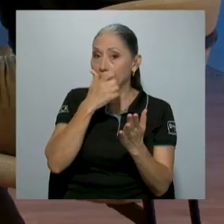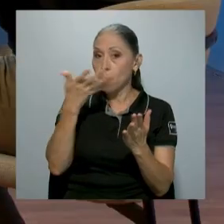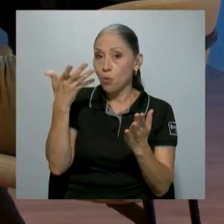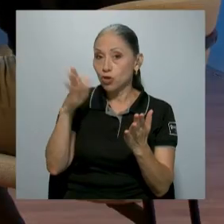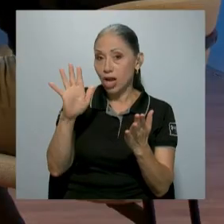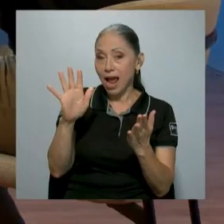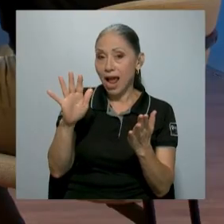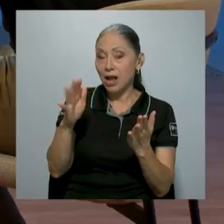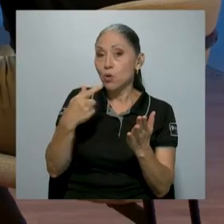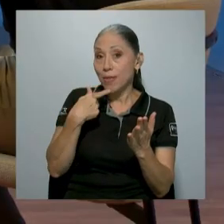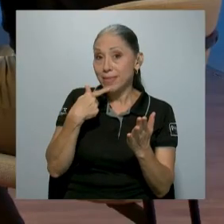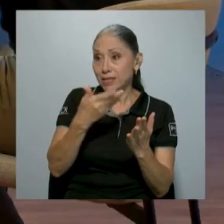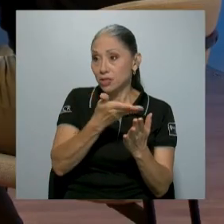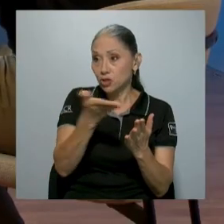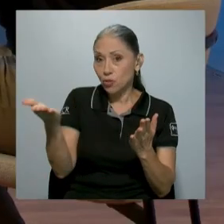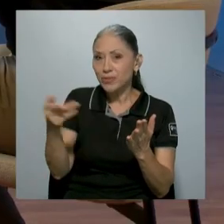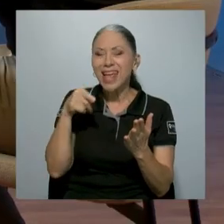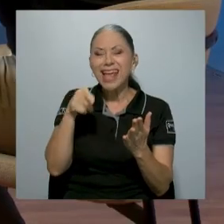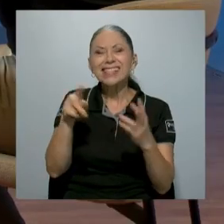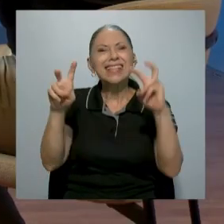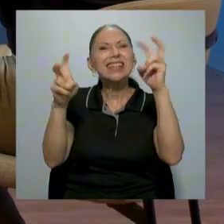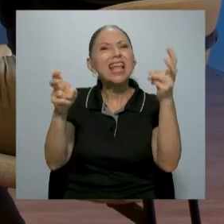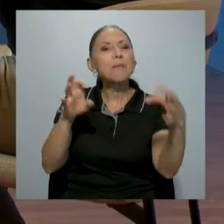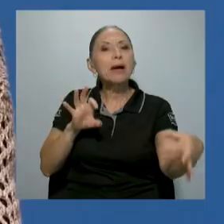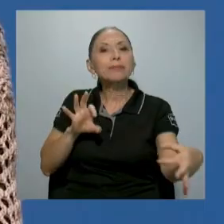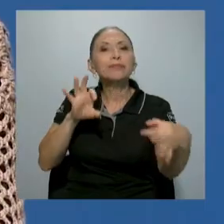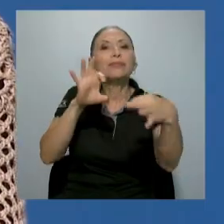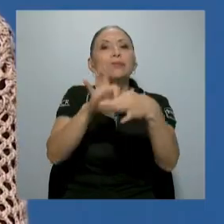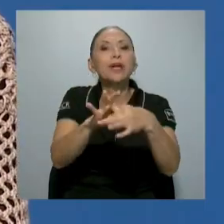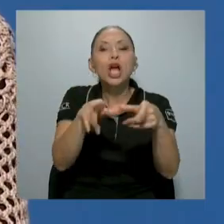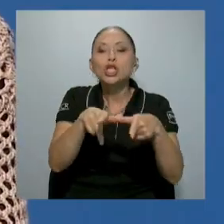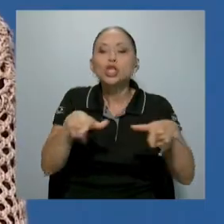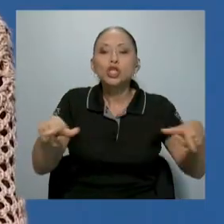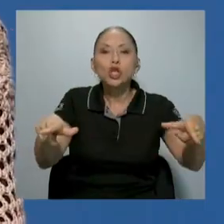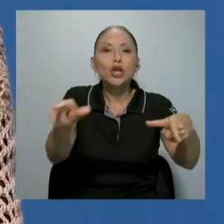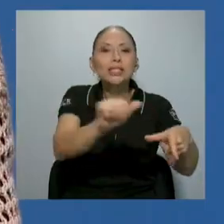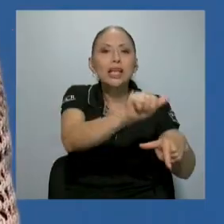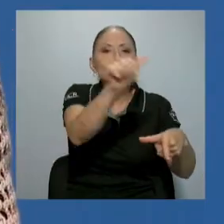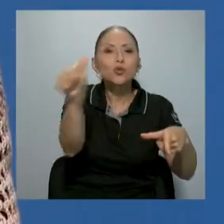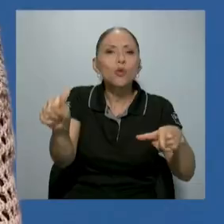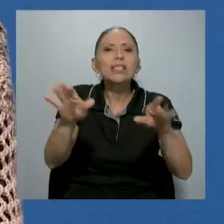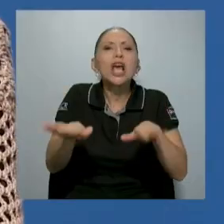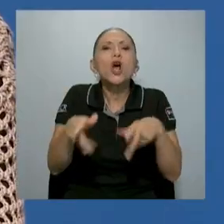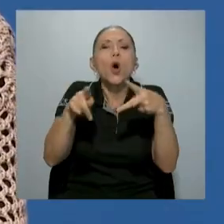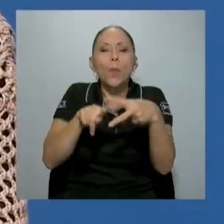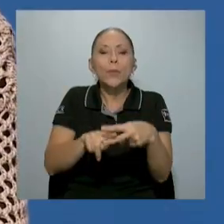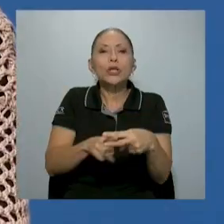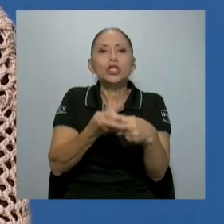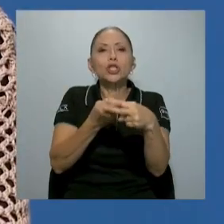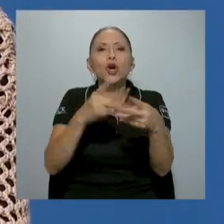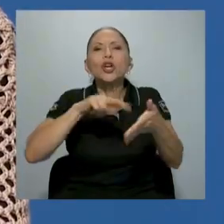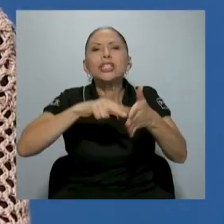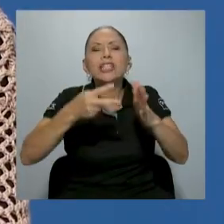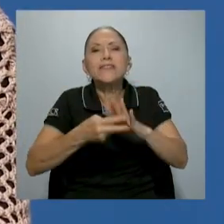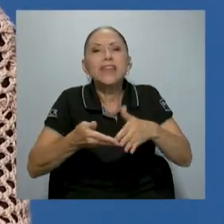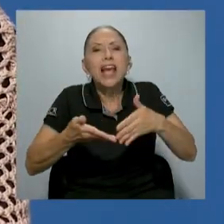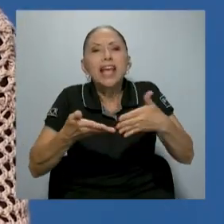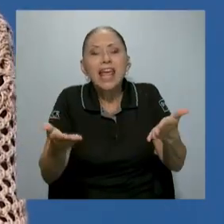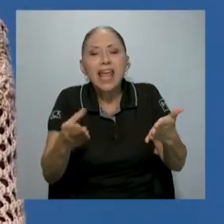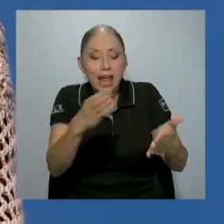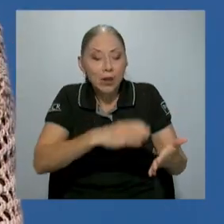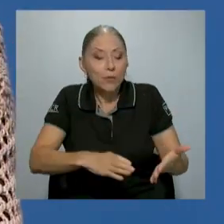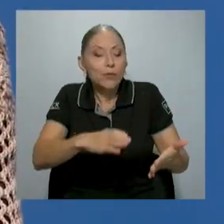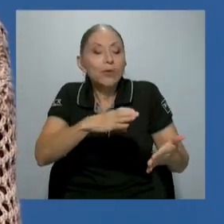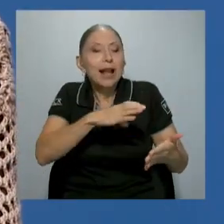señalado, trata sobre zonas azules, sobre el origen, sobre el concepto, sobre los factores asociados a la